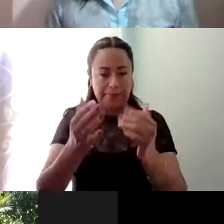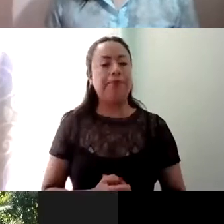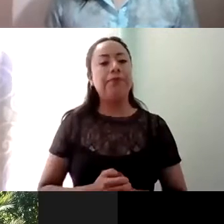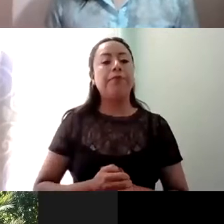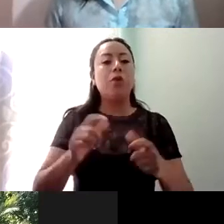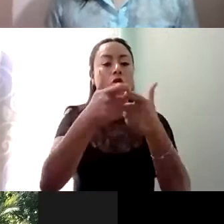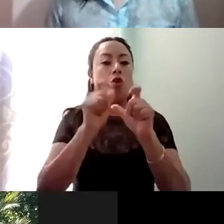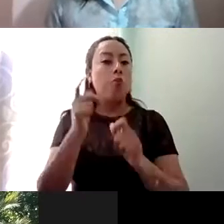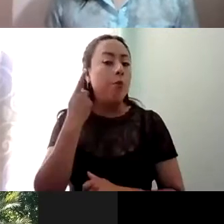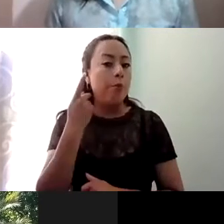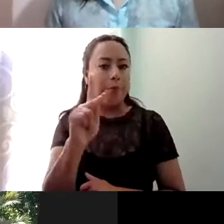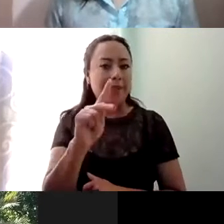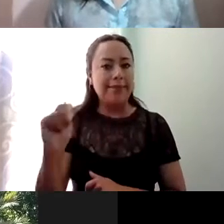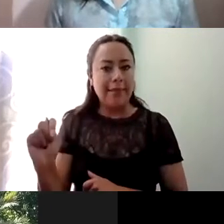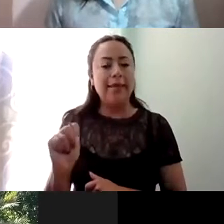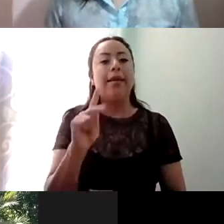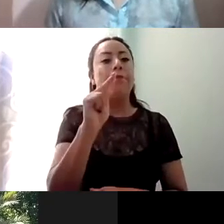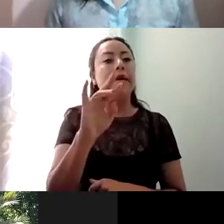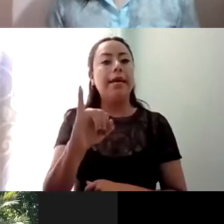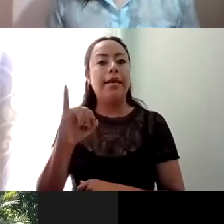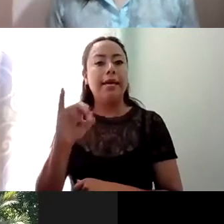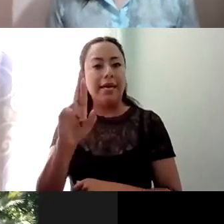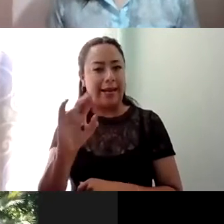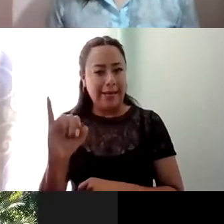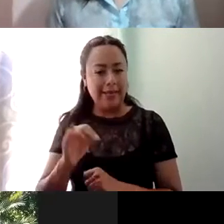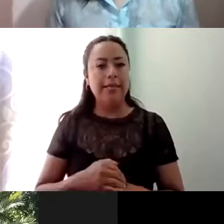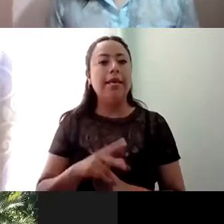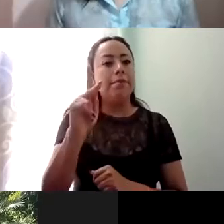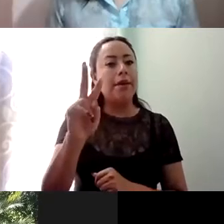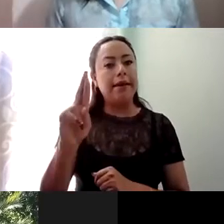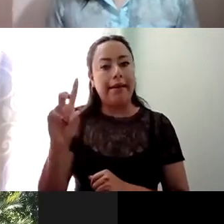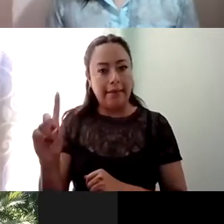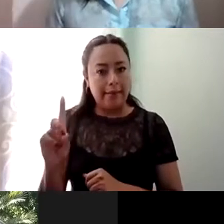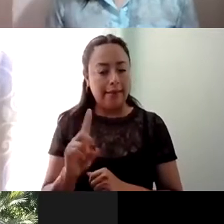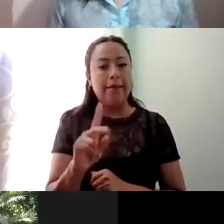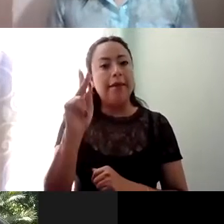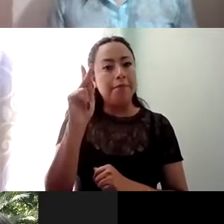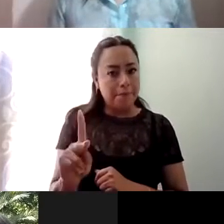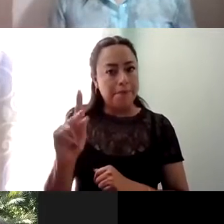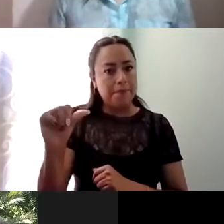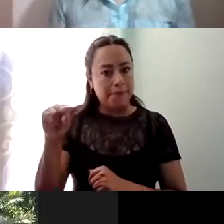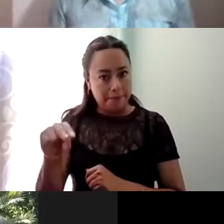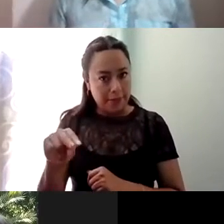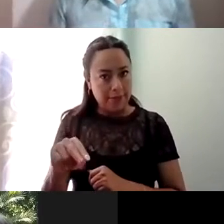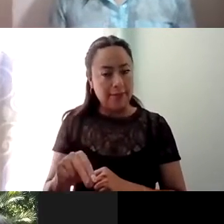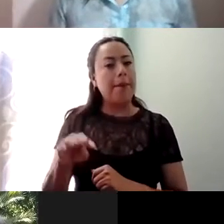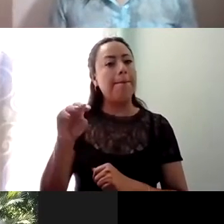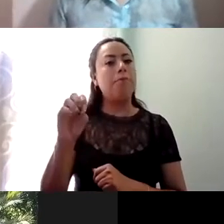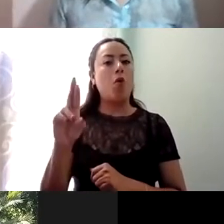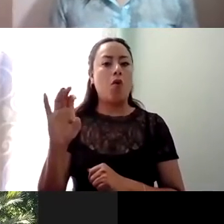del Trabajo, Partido Revolucionario Institucional, Partido de la Revolución Democrática, Partido Acción Nacional y Partido